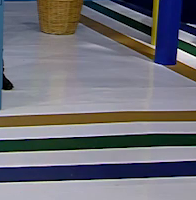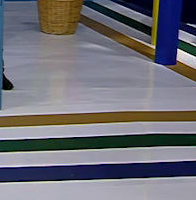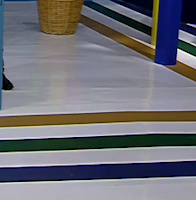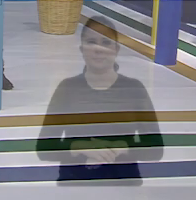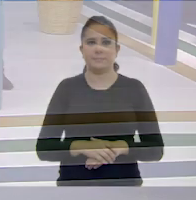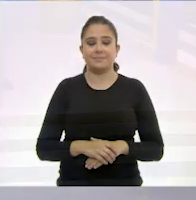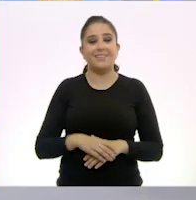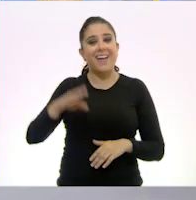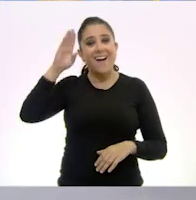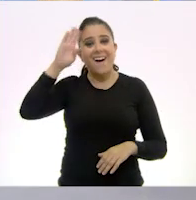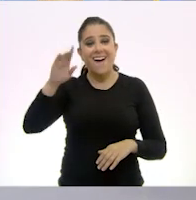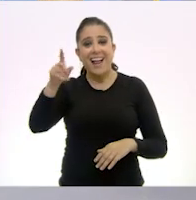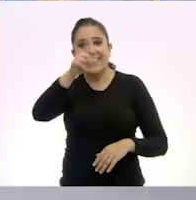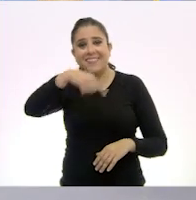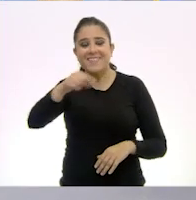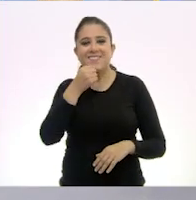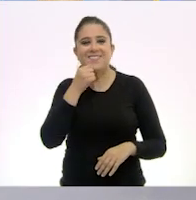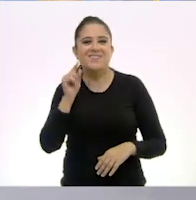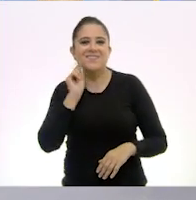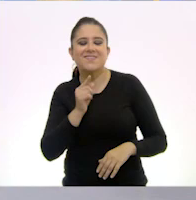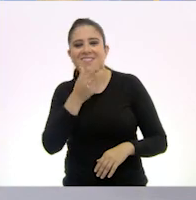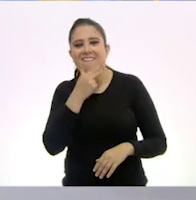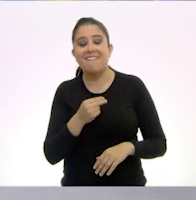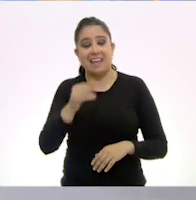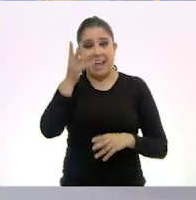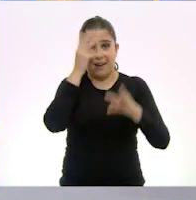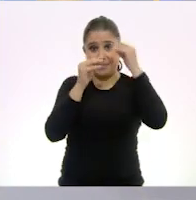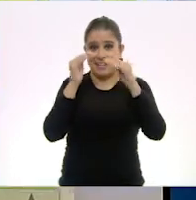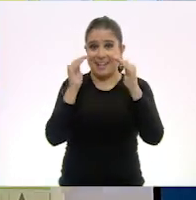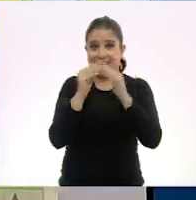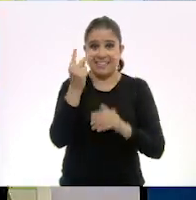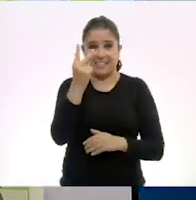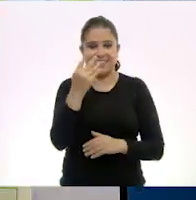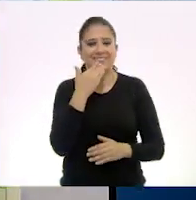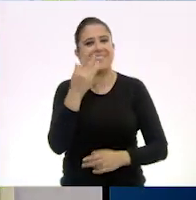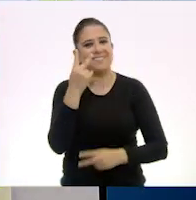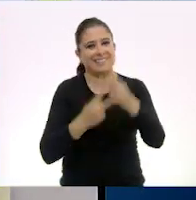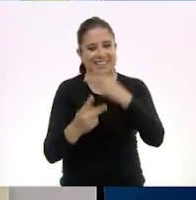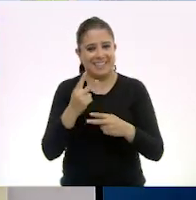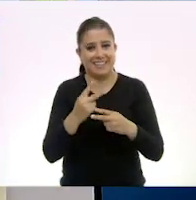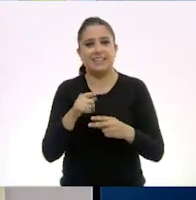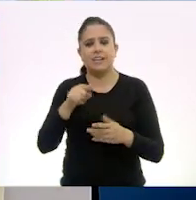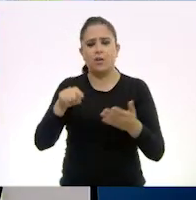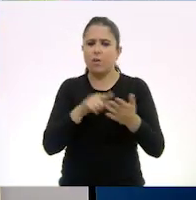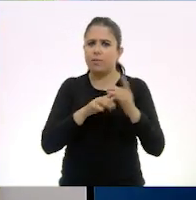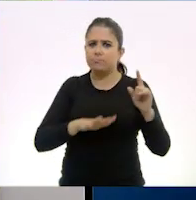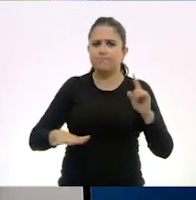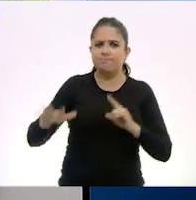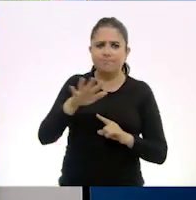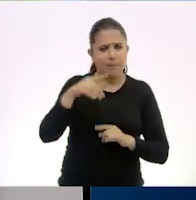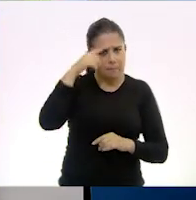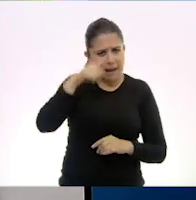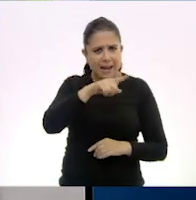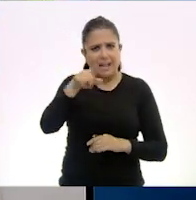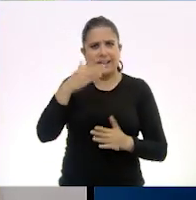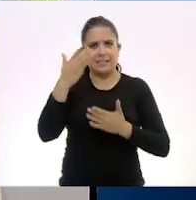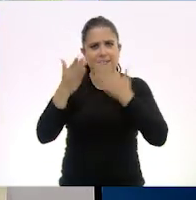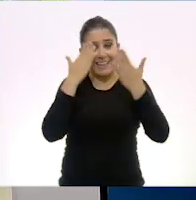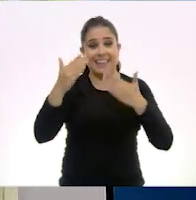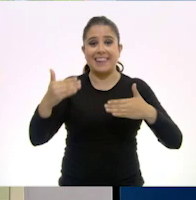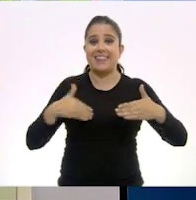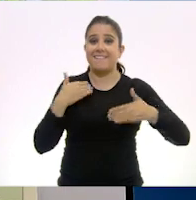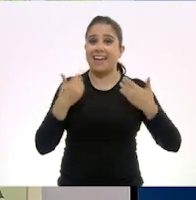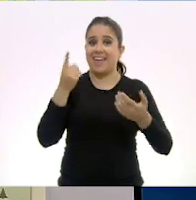Hola chicas y chicos, bienvenidos una vez más a Aprende en Casa 2. Un espacio en donde vamos a poder estudiar y divertirnos